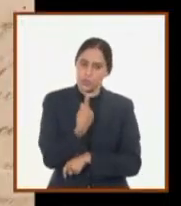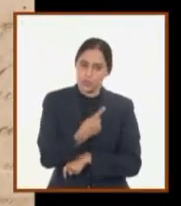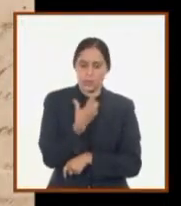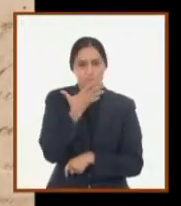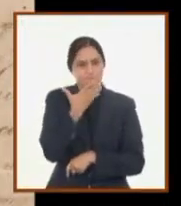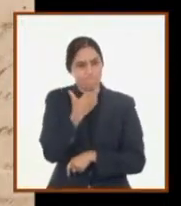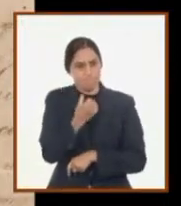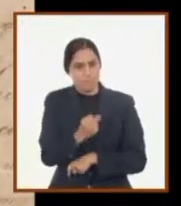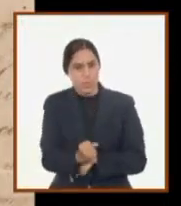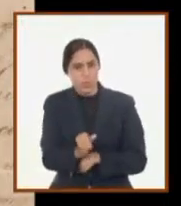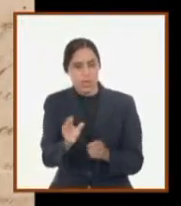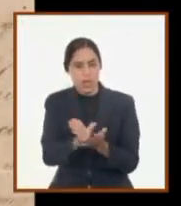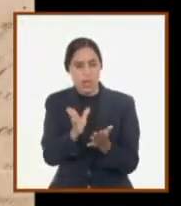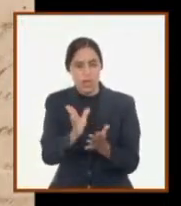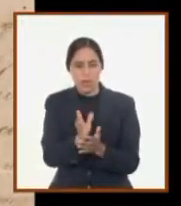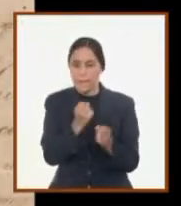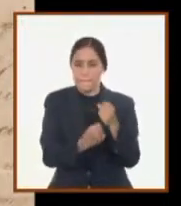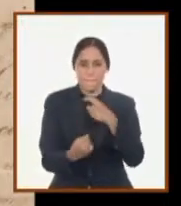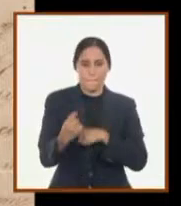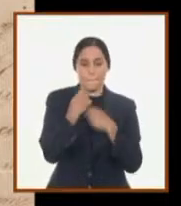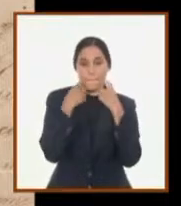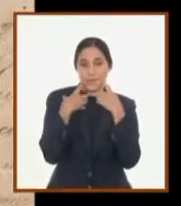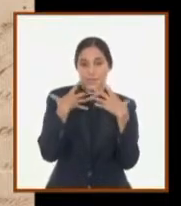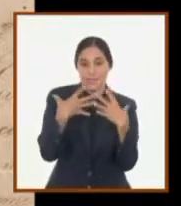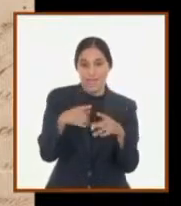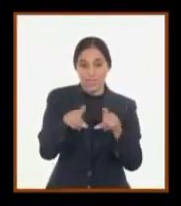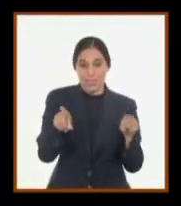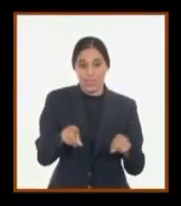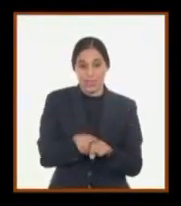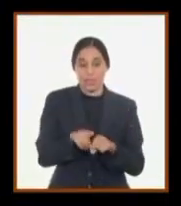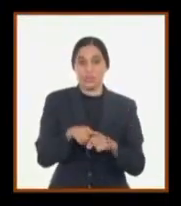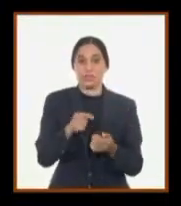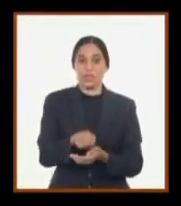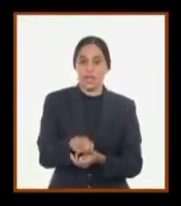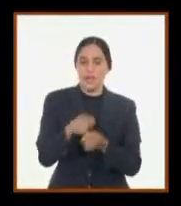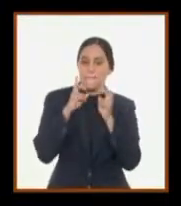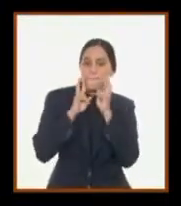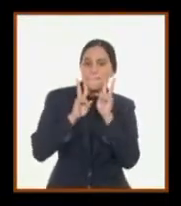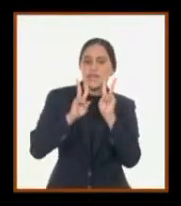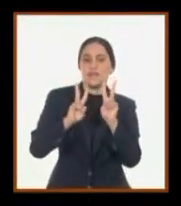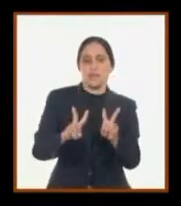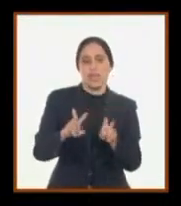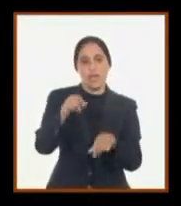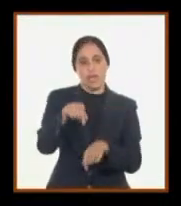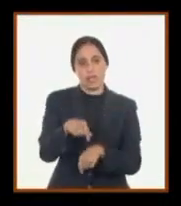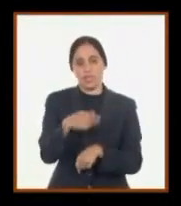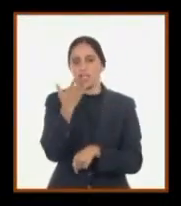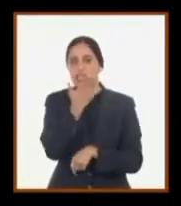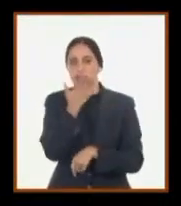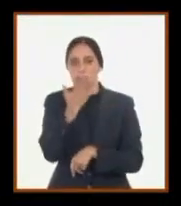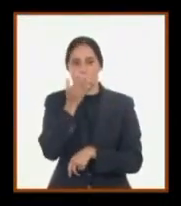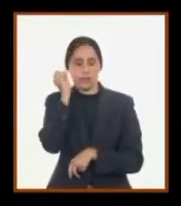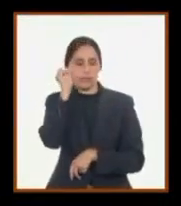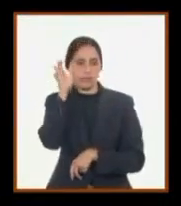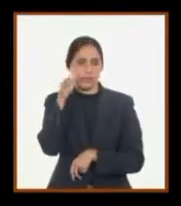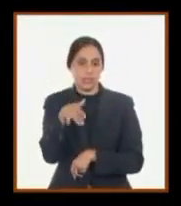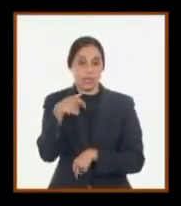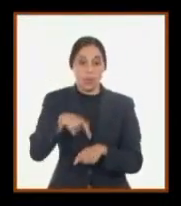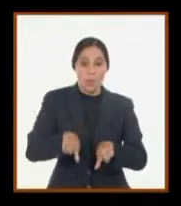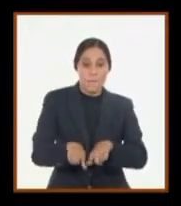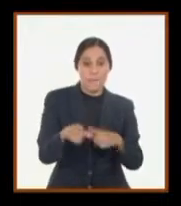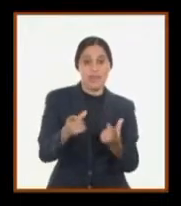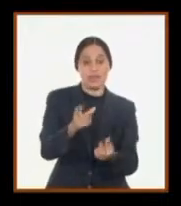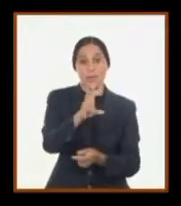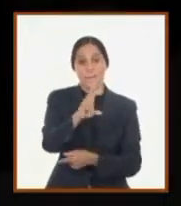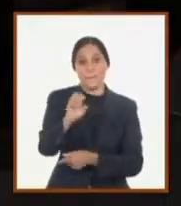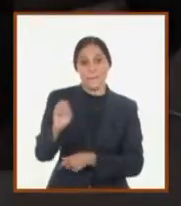que es icónico en la oficina que es Celia ensayo para una biografía que Pedro Álvarez está está cumpliendo 20 años ahora es